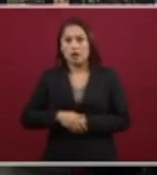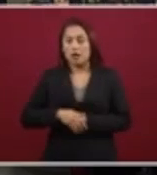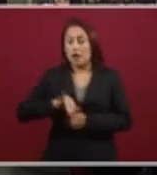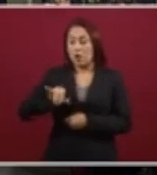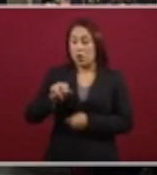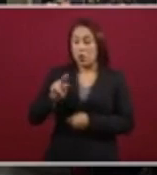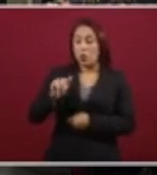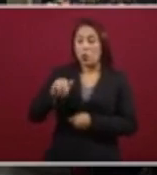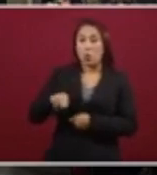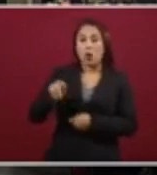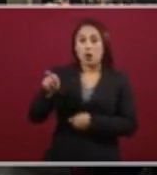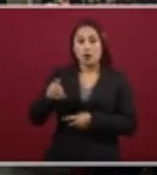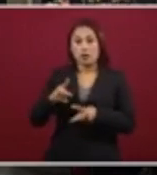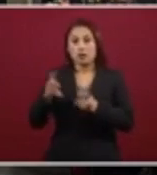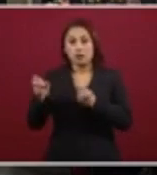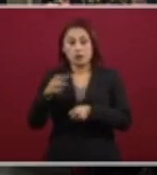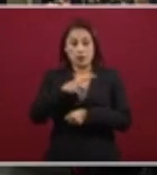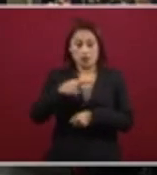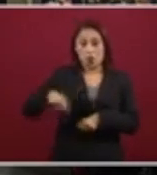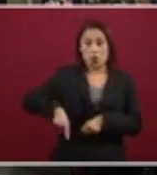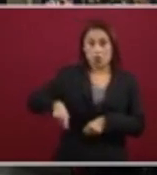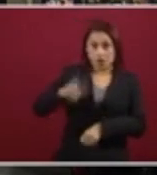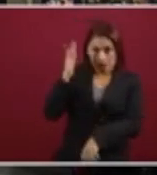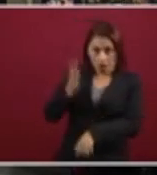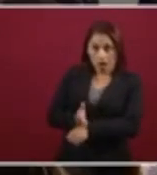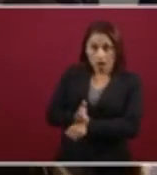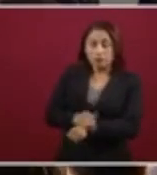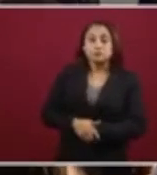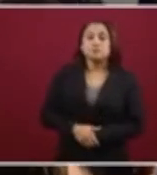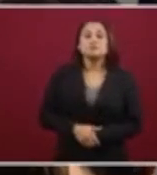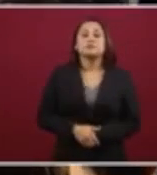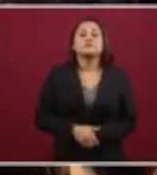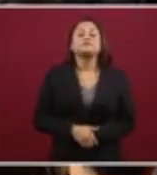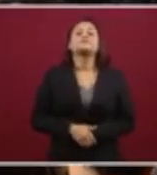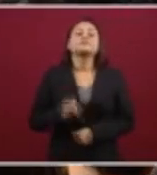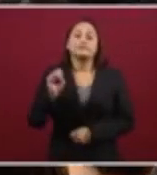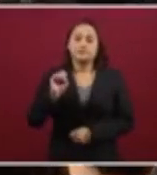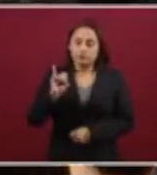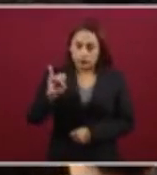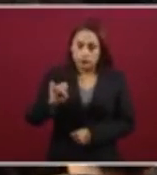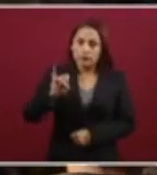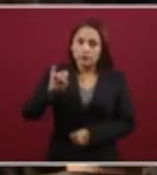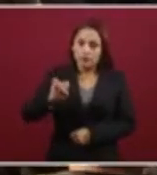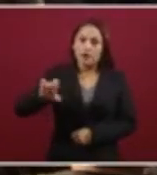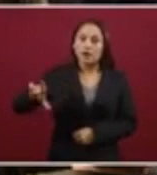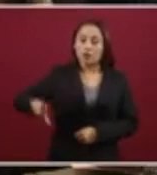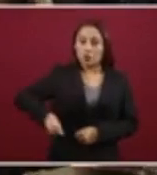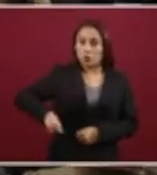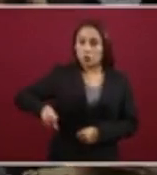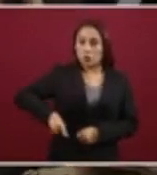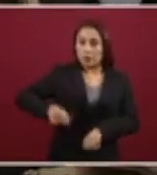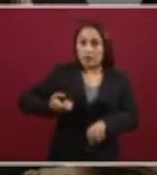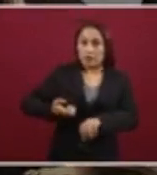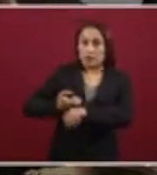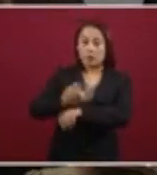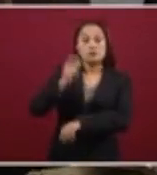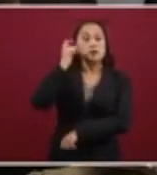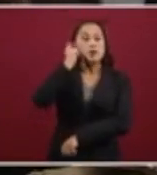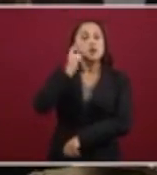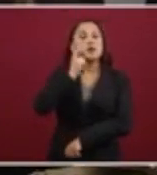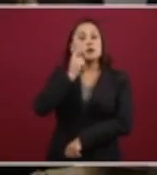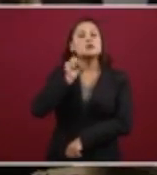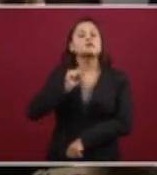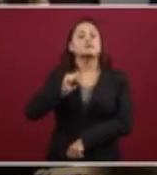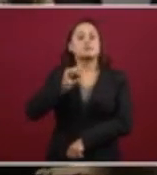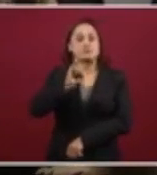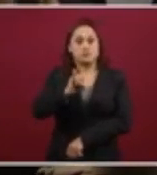legalmente? Sí, con relación a la participación del gobierno del estado de Guerrero, vale decir que,